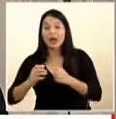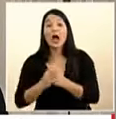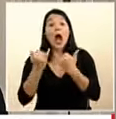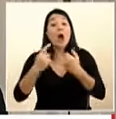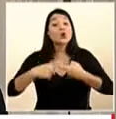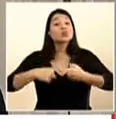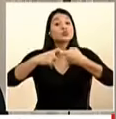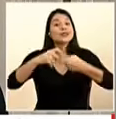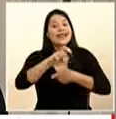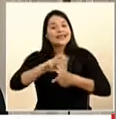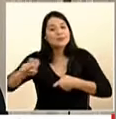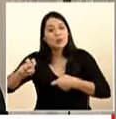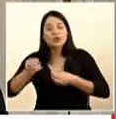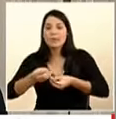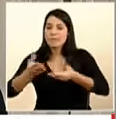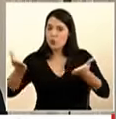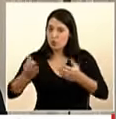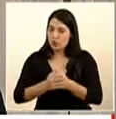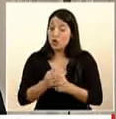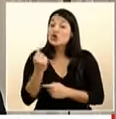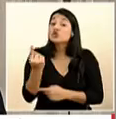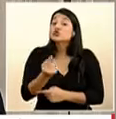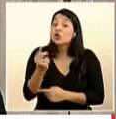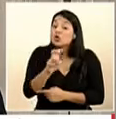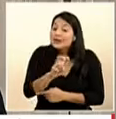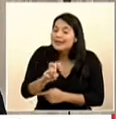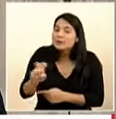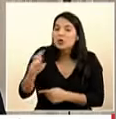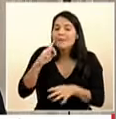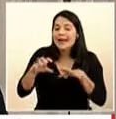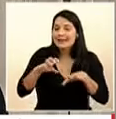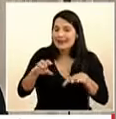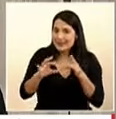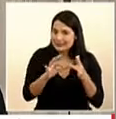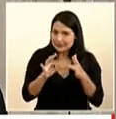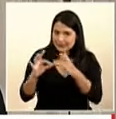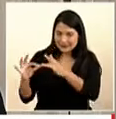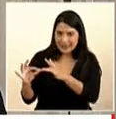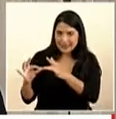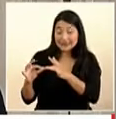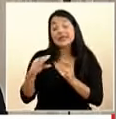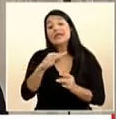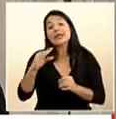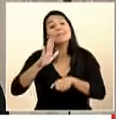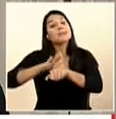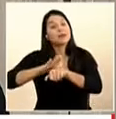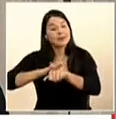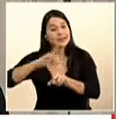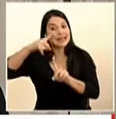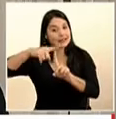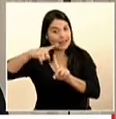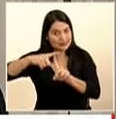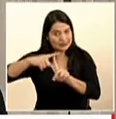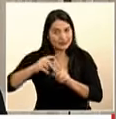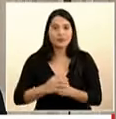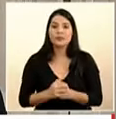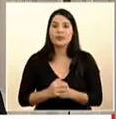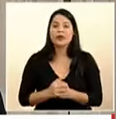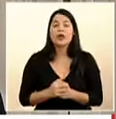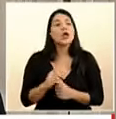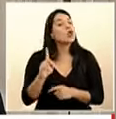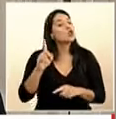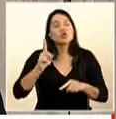transportes especiales de actividades productivas esenciales y servicios de taxi no habrá circulación de